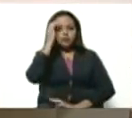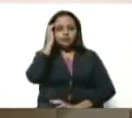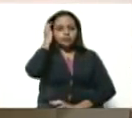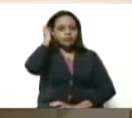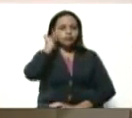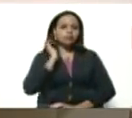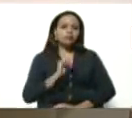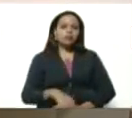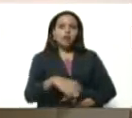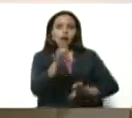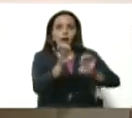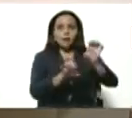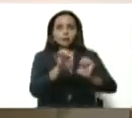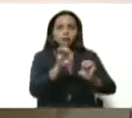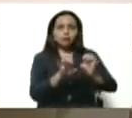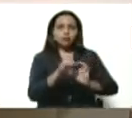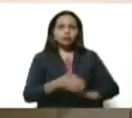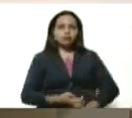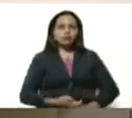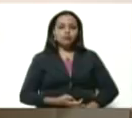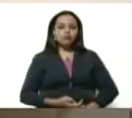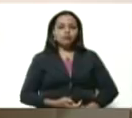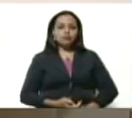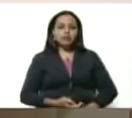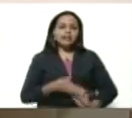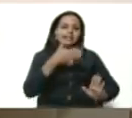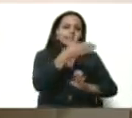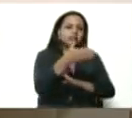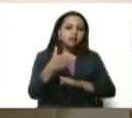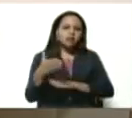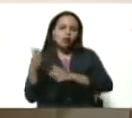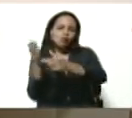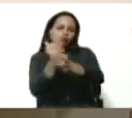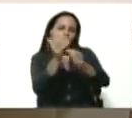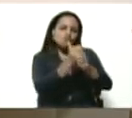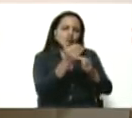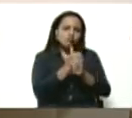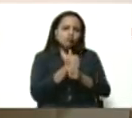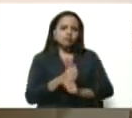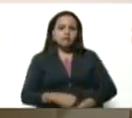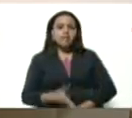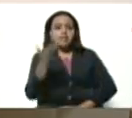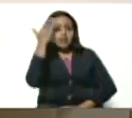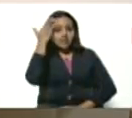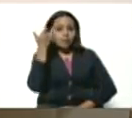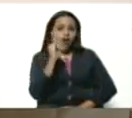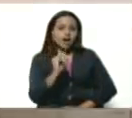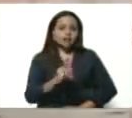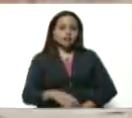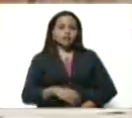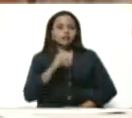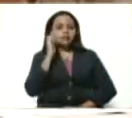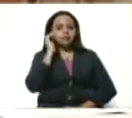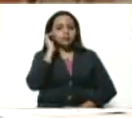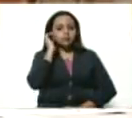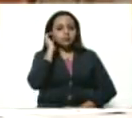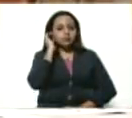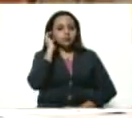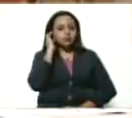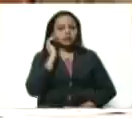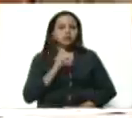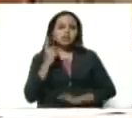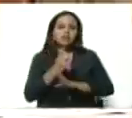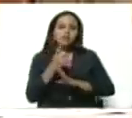despistaje el despistaje ir a la búsqueda de los casos y donde sabemos que hay un caso activo allí